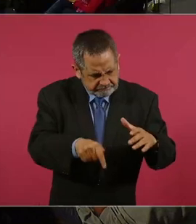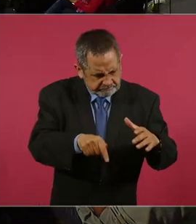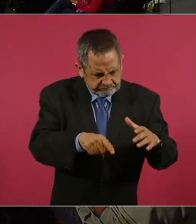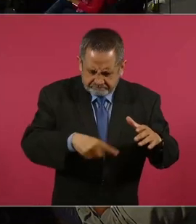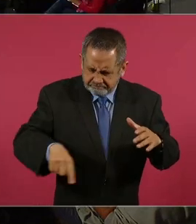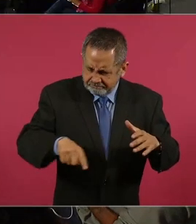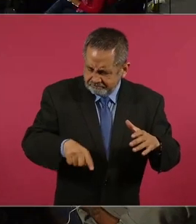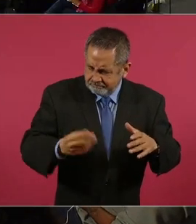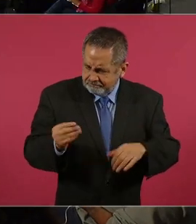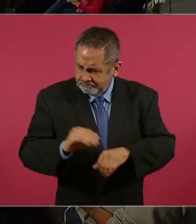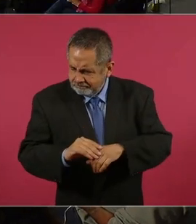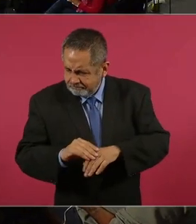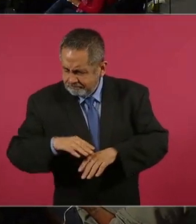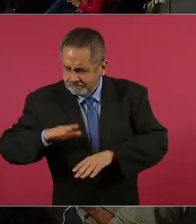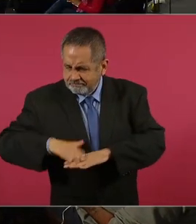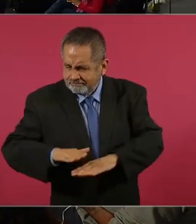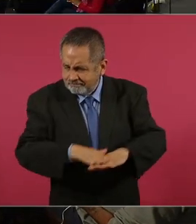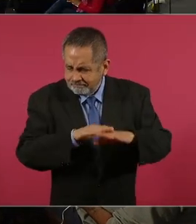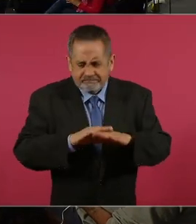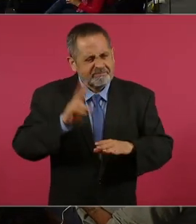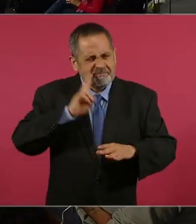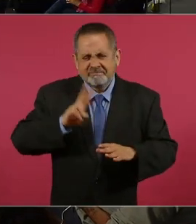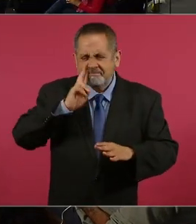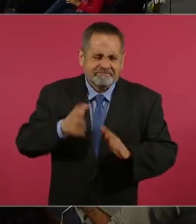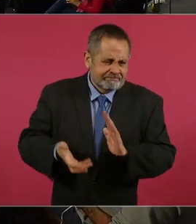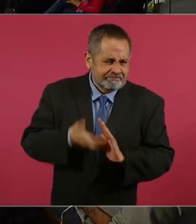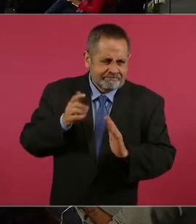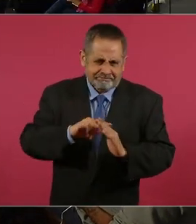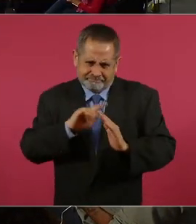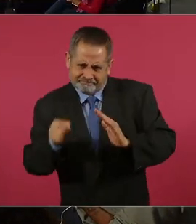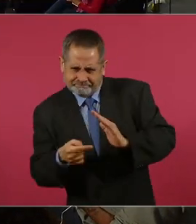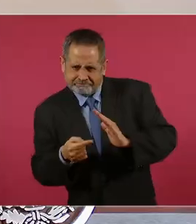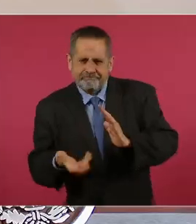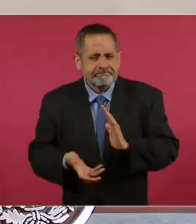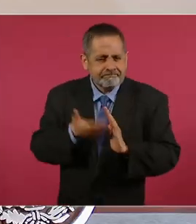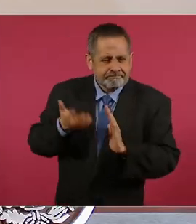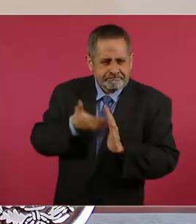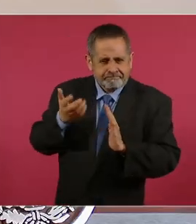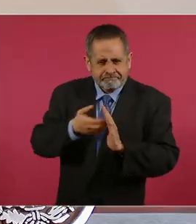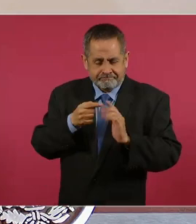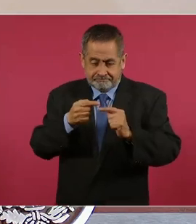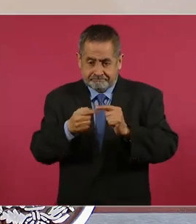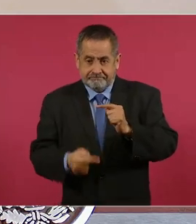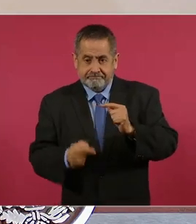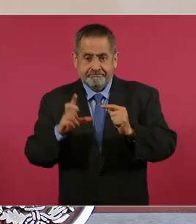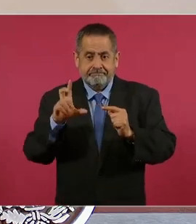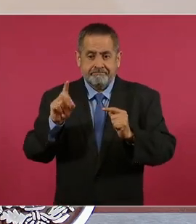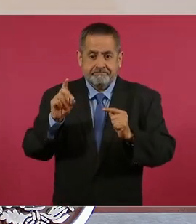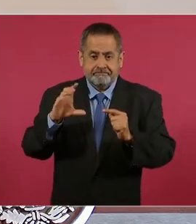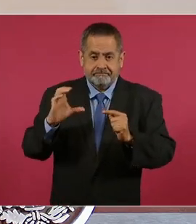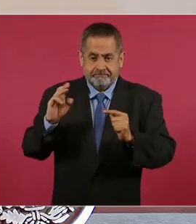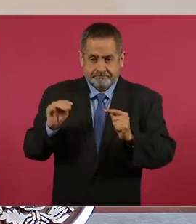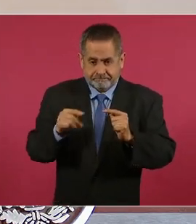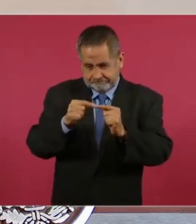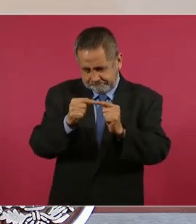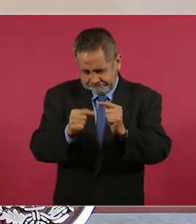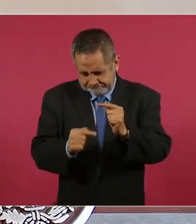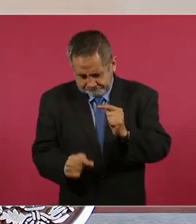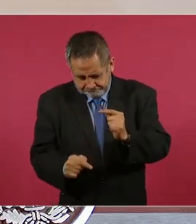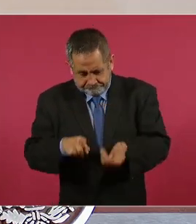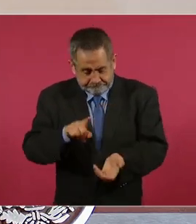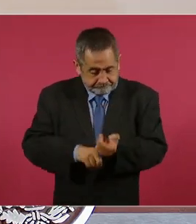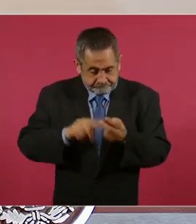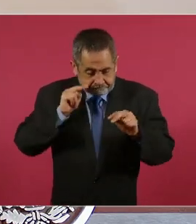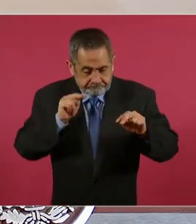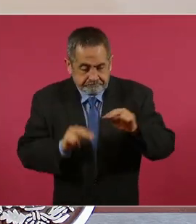estuco. Se procedió a excavar debajo del piso a 30 centímetros de profundidad dentro del